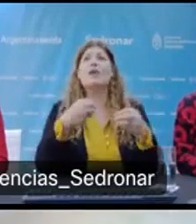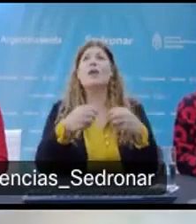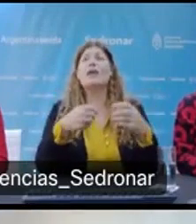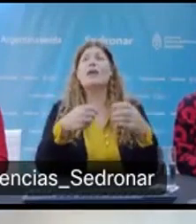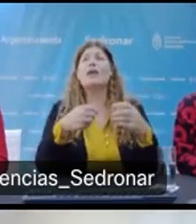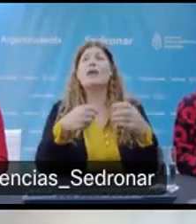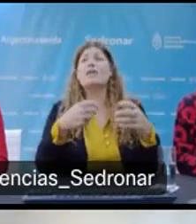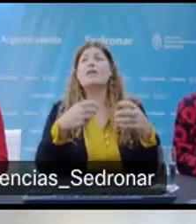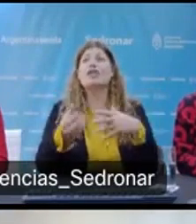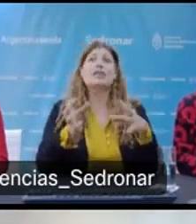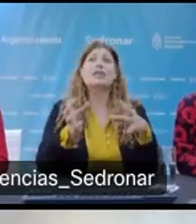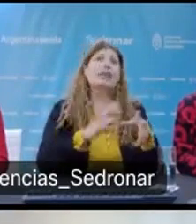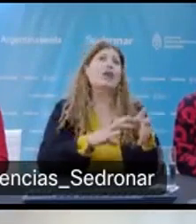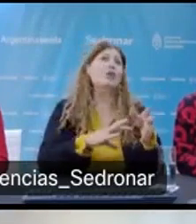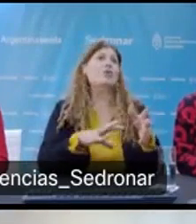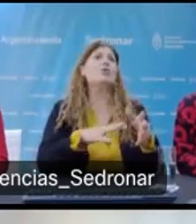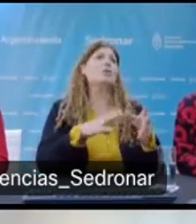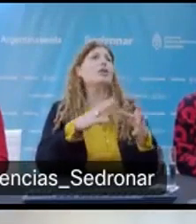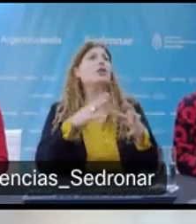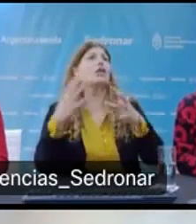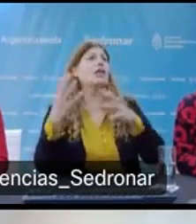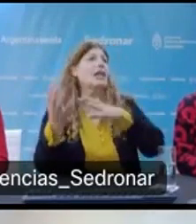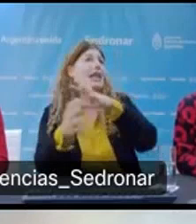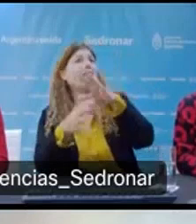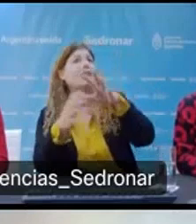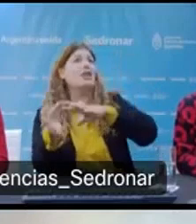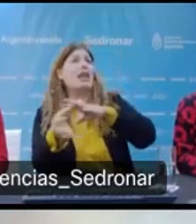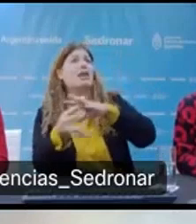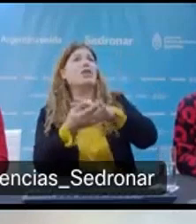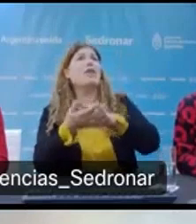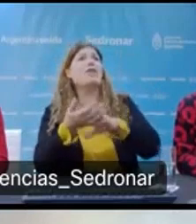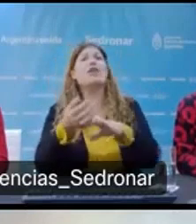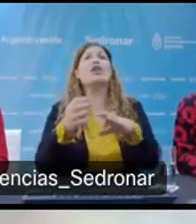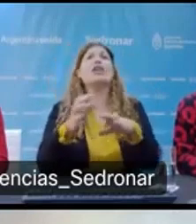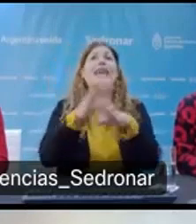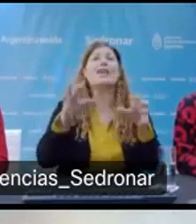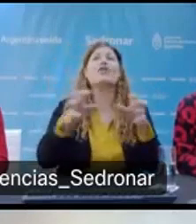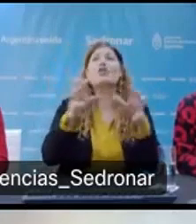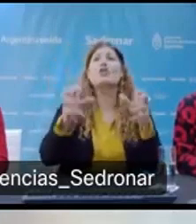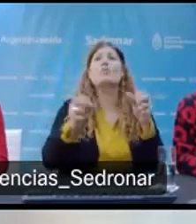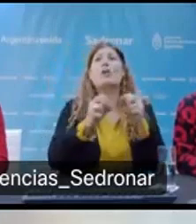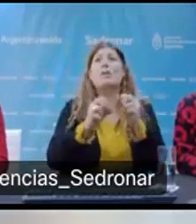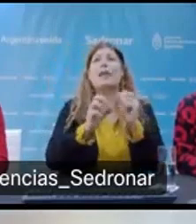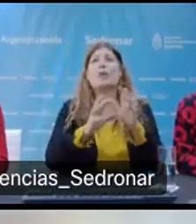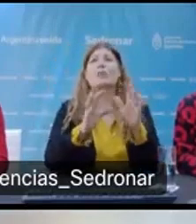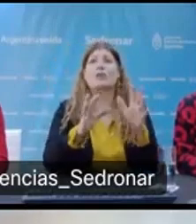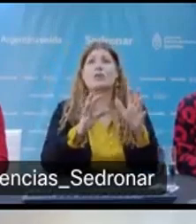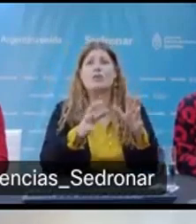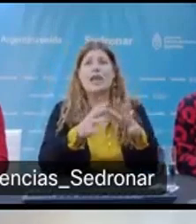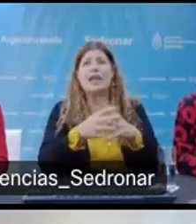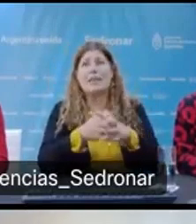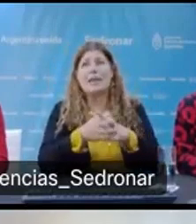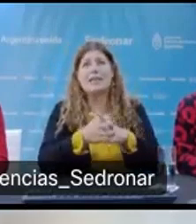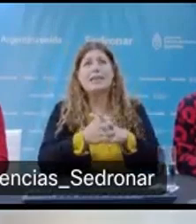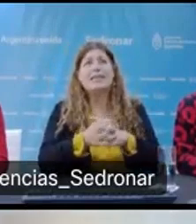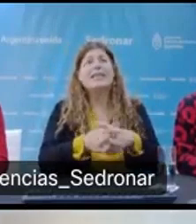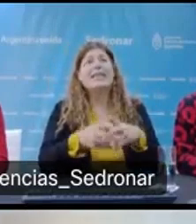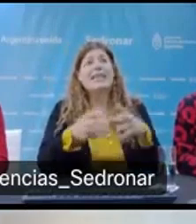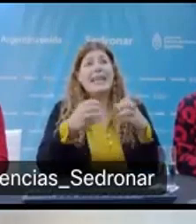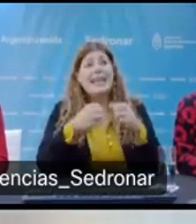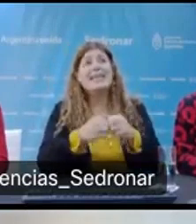La vinculación de quien consume con el delito de narcotráfico y que esto es un problema de algún sector social nada